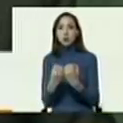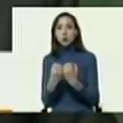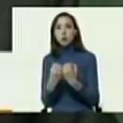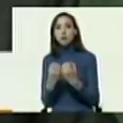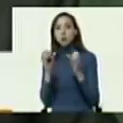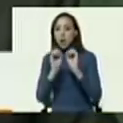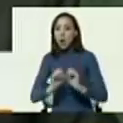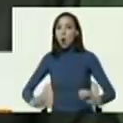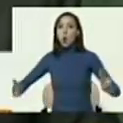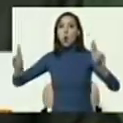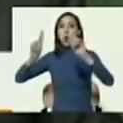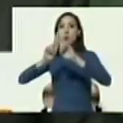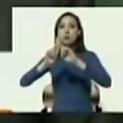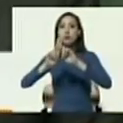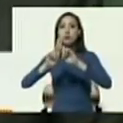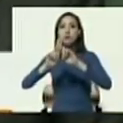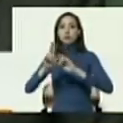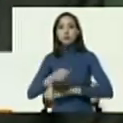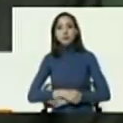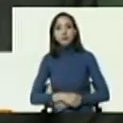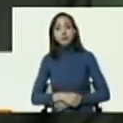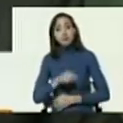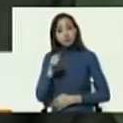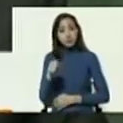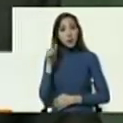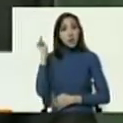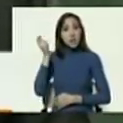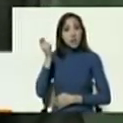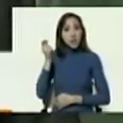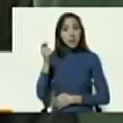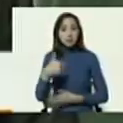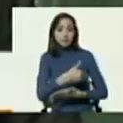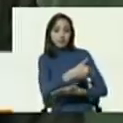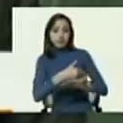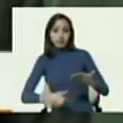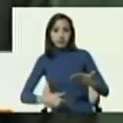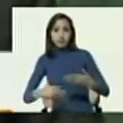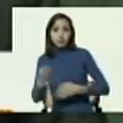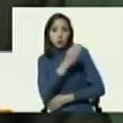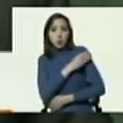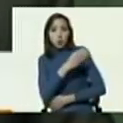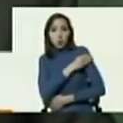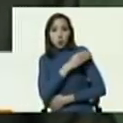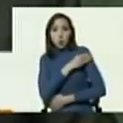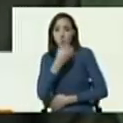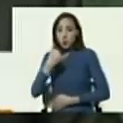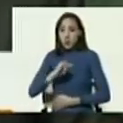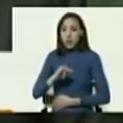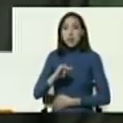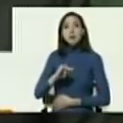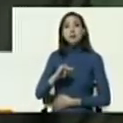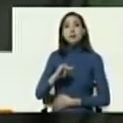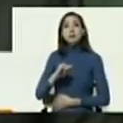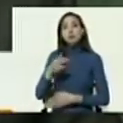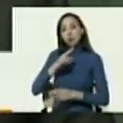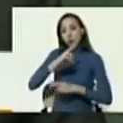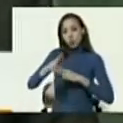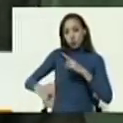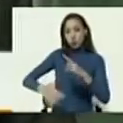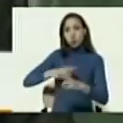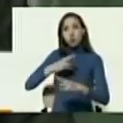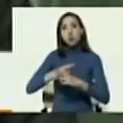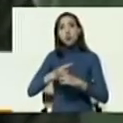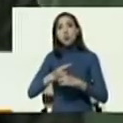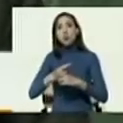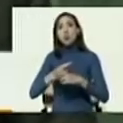Unidas. En esta tarea, la resolución que hoy nos convoca, que ya es casi un consenso universal y que hoy